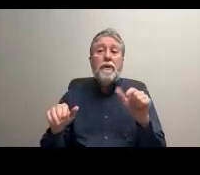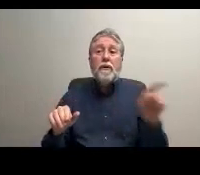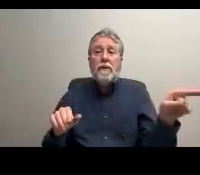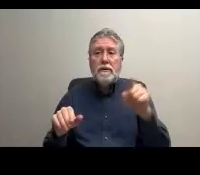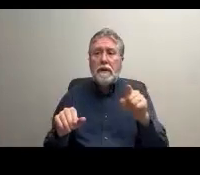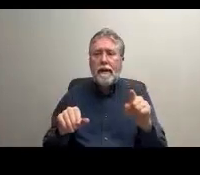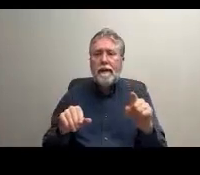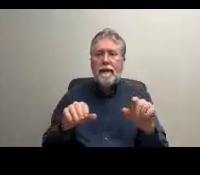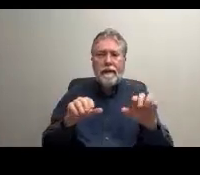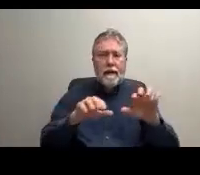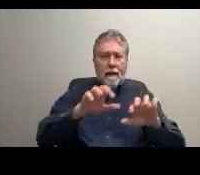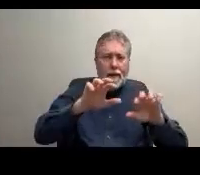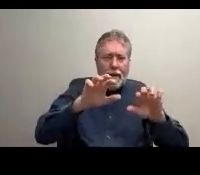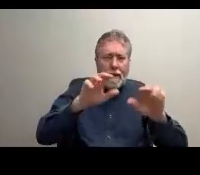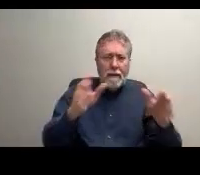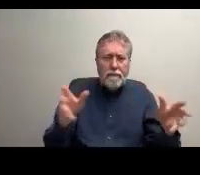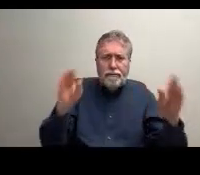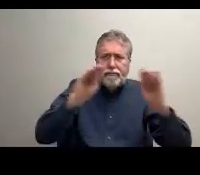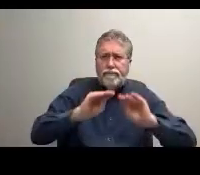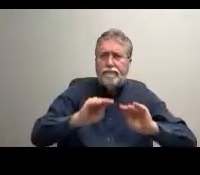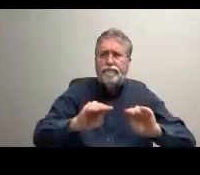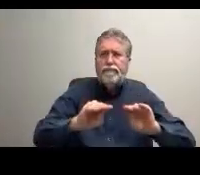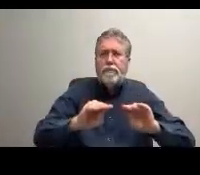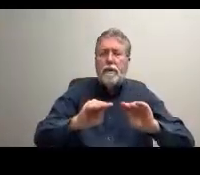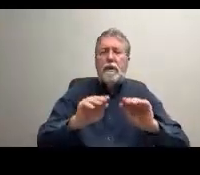y hacerlos más manejables.